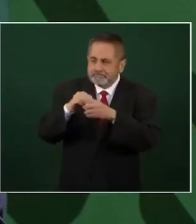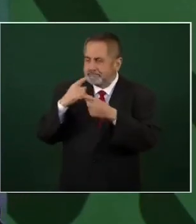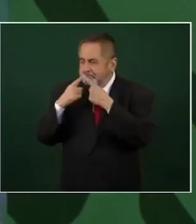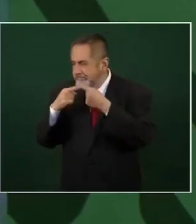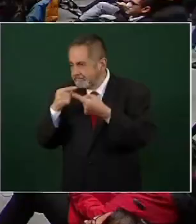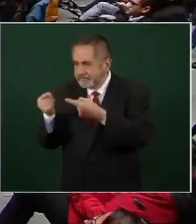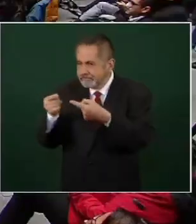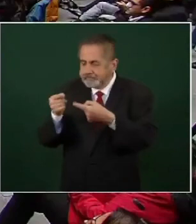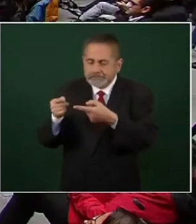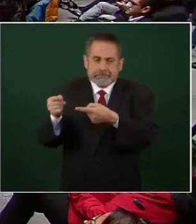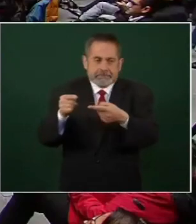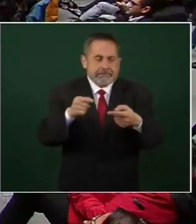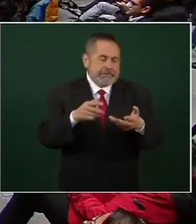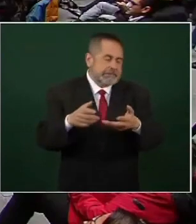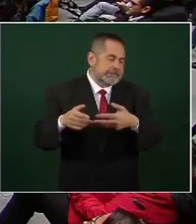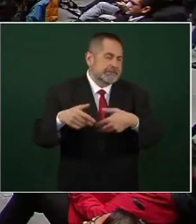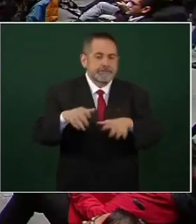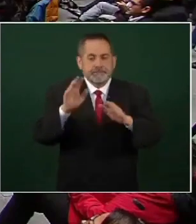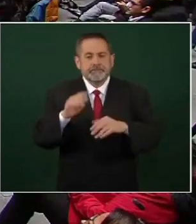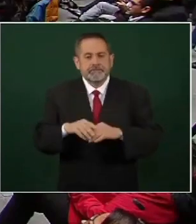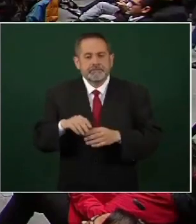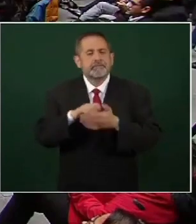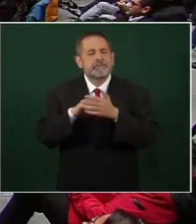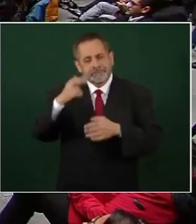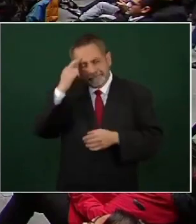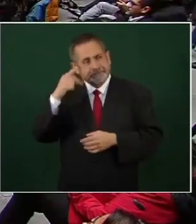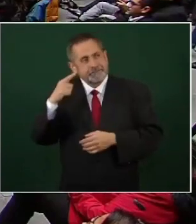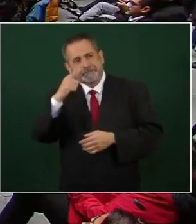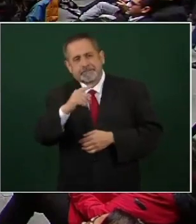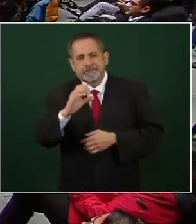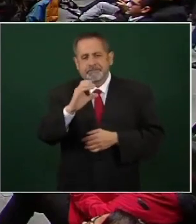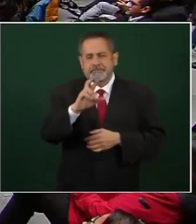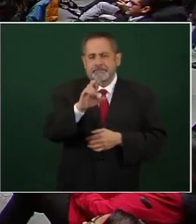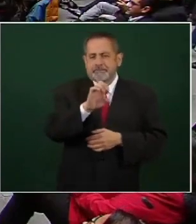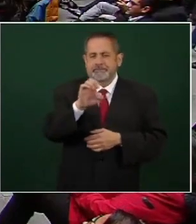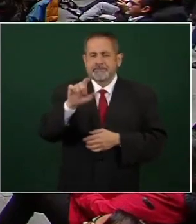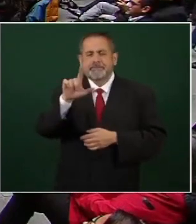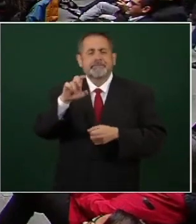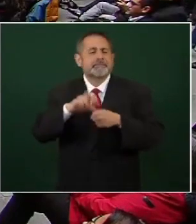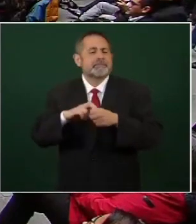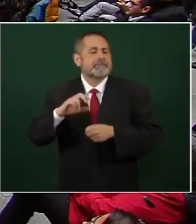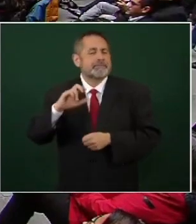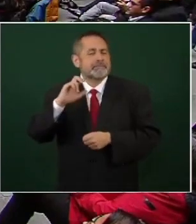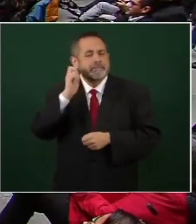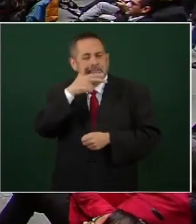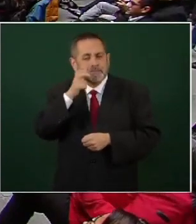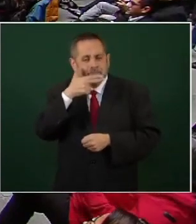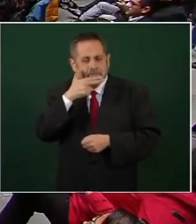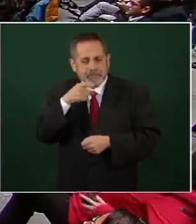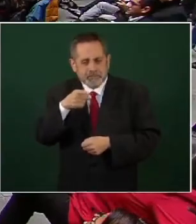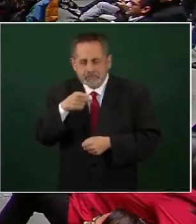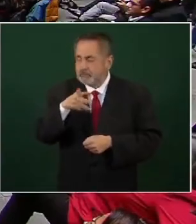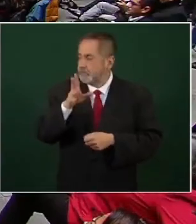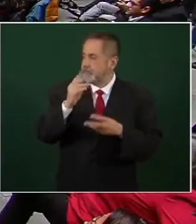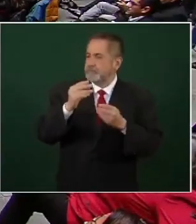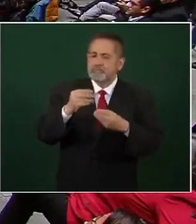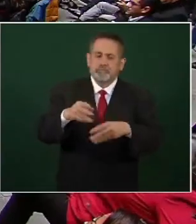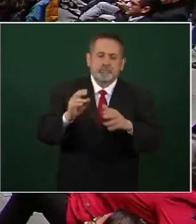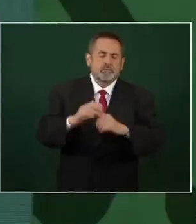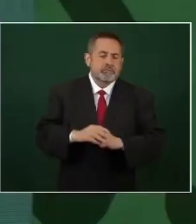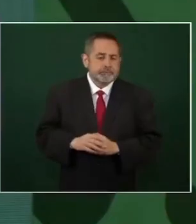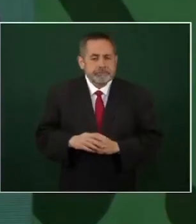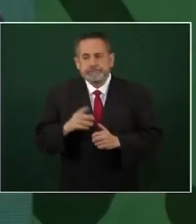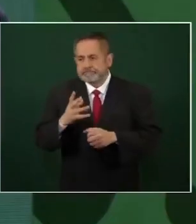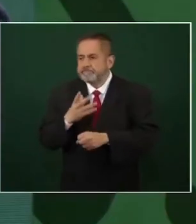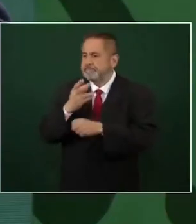Tenemos pendiente el de Krill, allá en Chihuahua, y otros, muchos. Entonces los